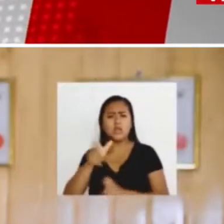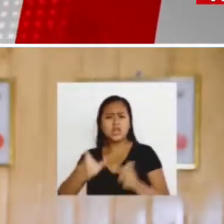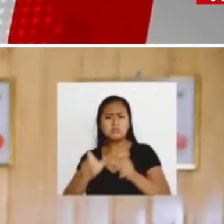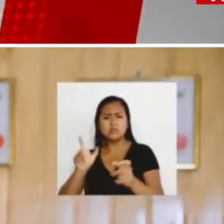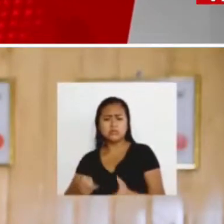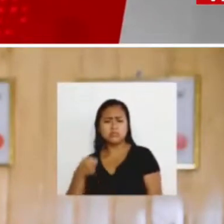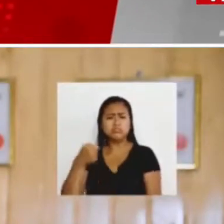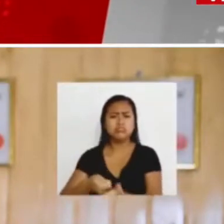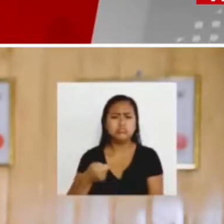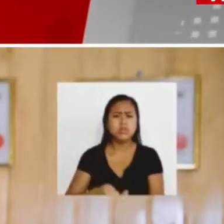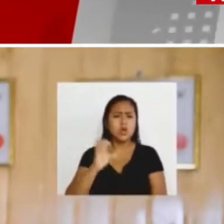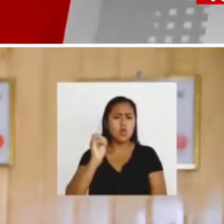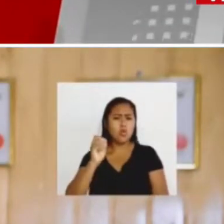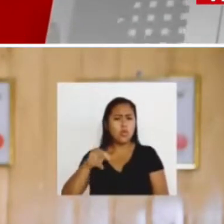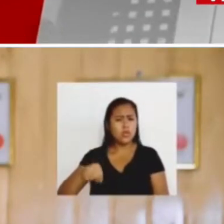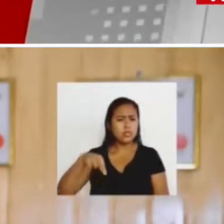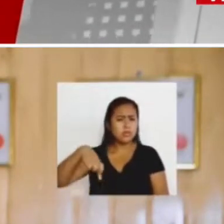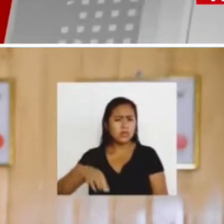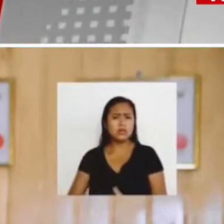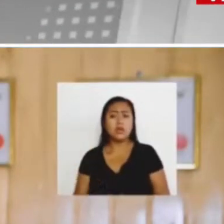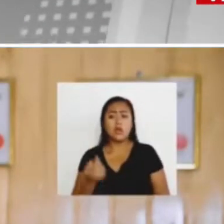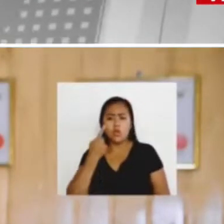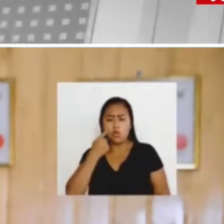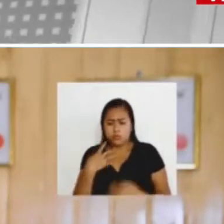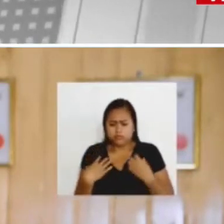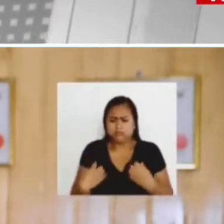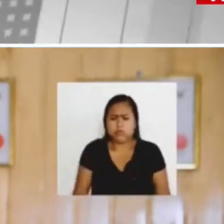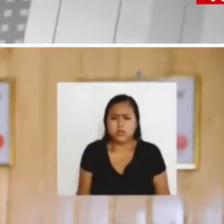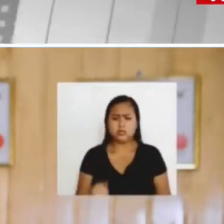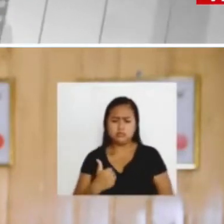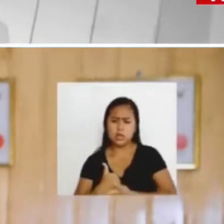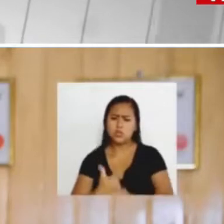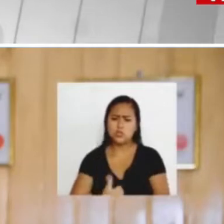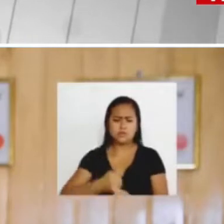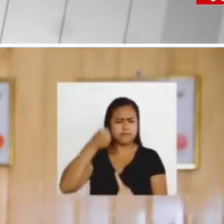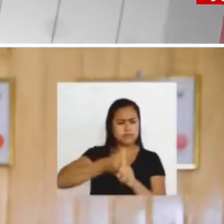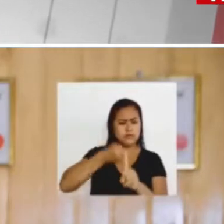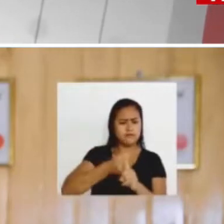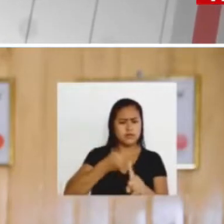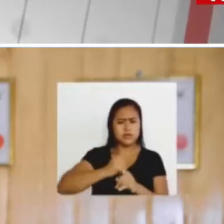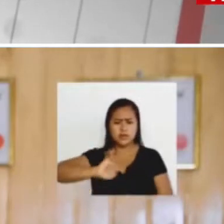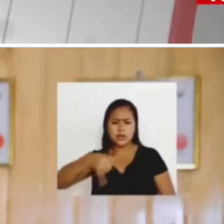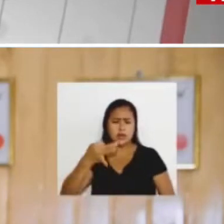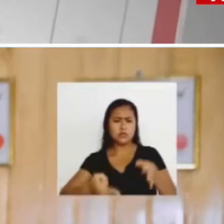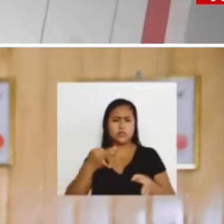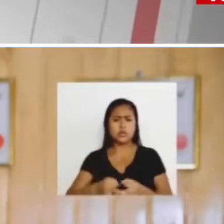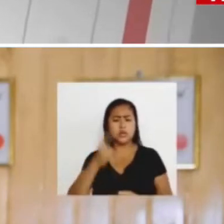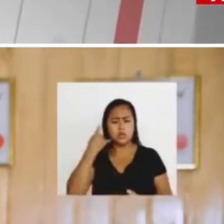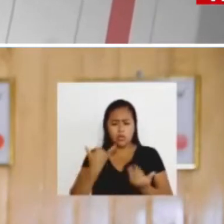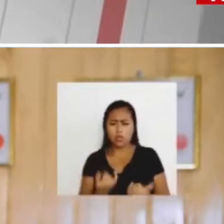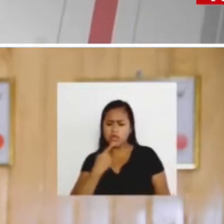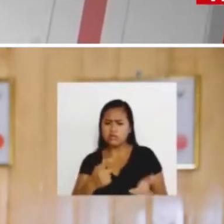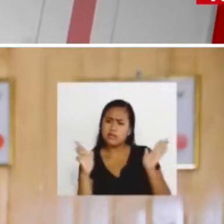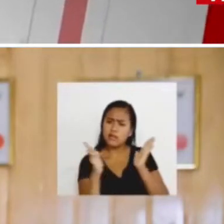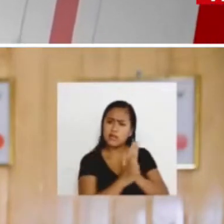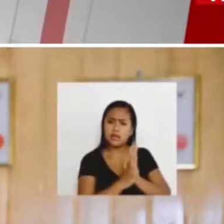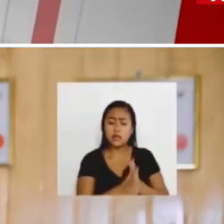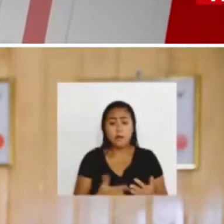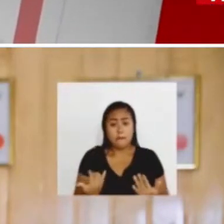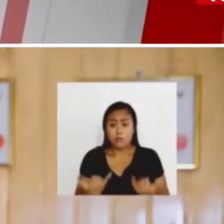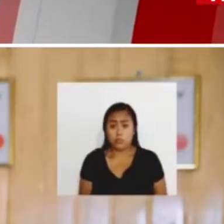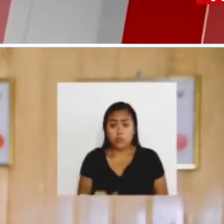que han sido adjudicados indebidamente, donde la persona que se adjudicó aprovechándose su cargo ya y su condición a